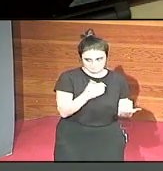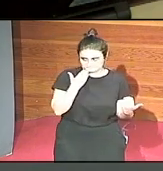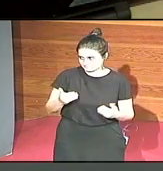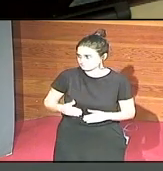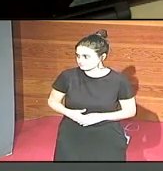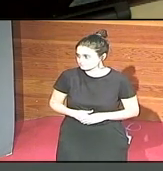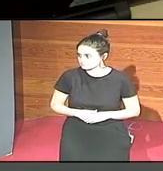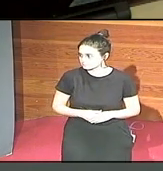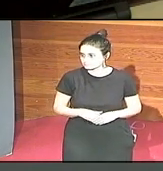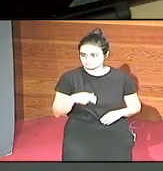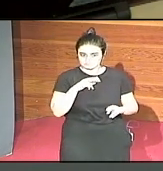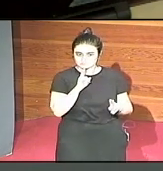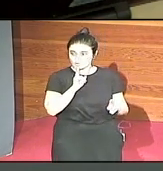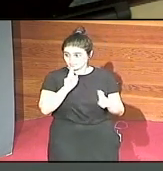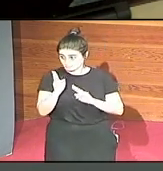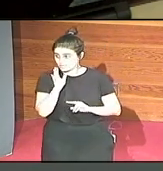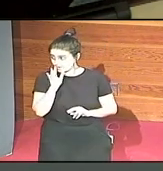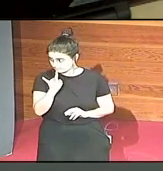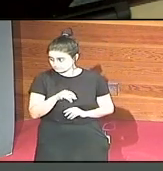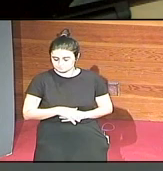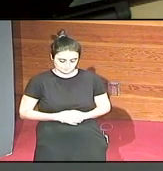Voy contestando una por una.